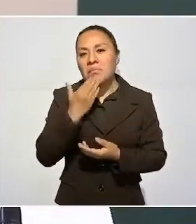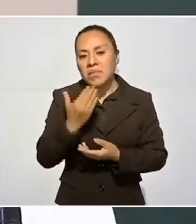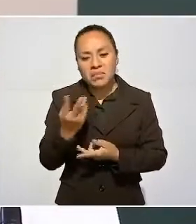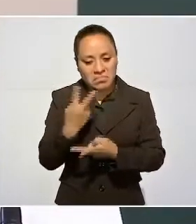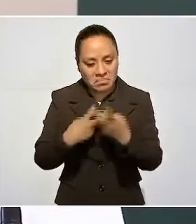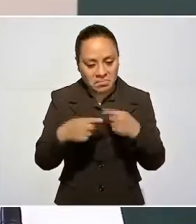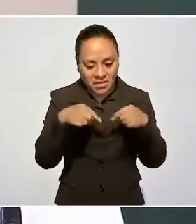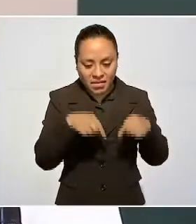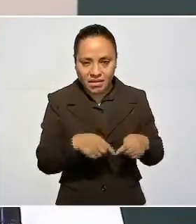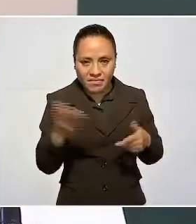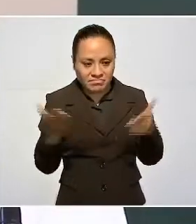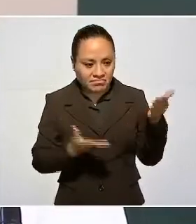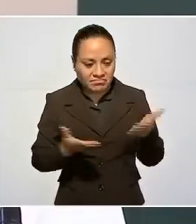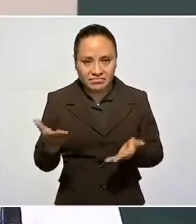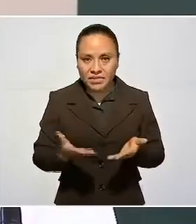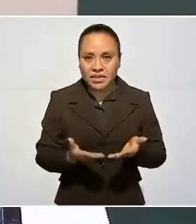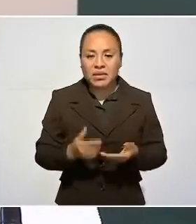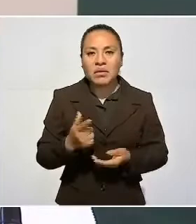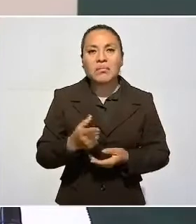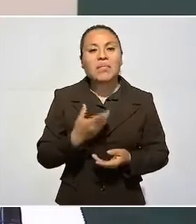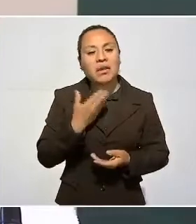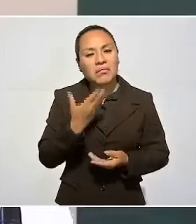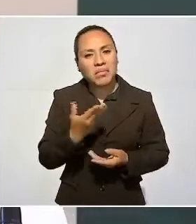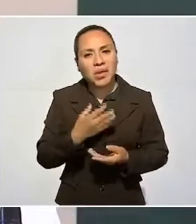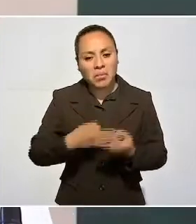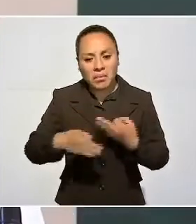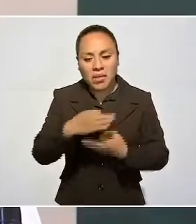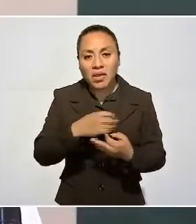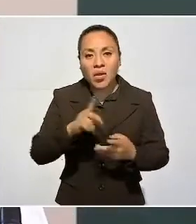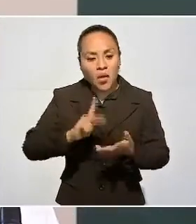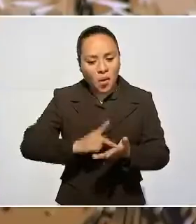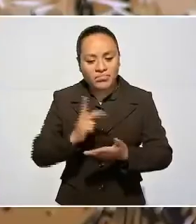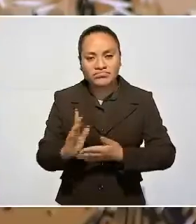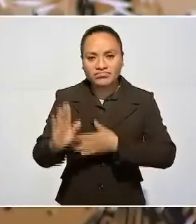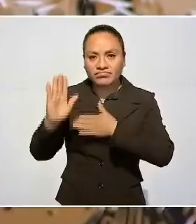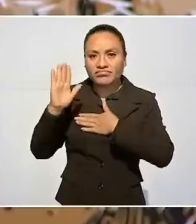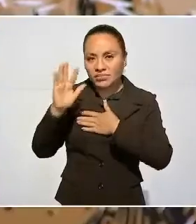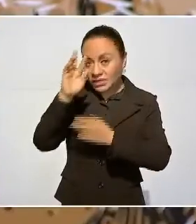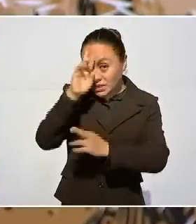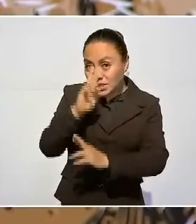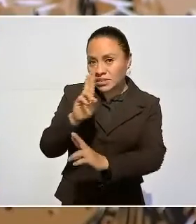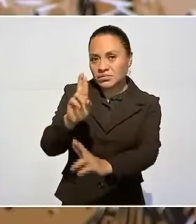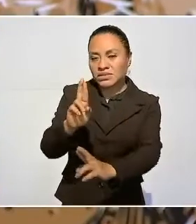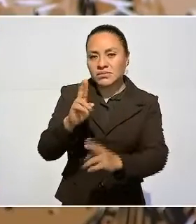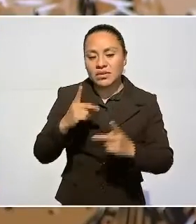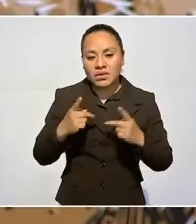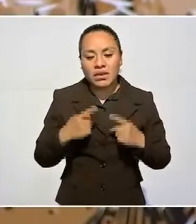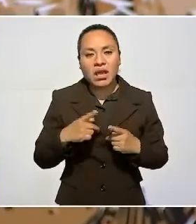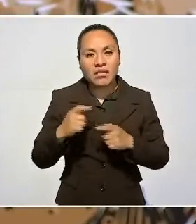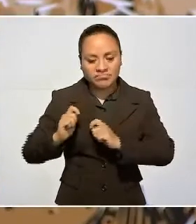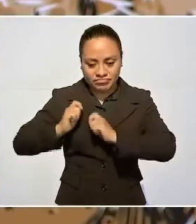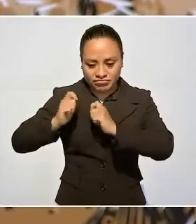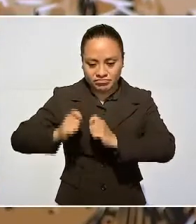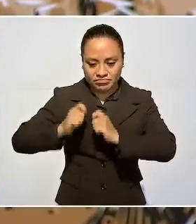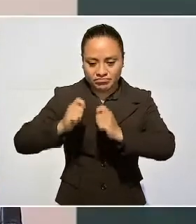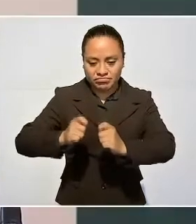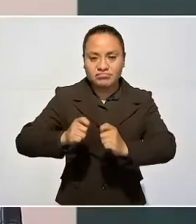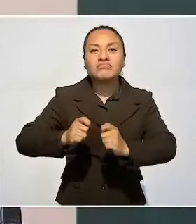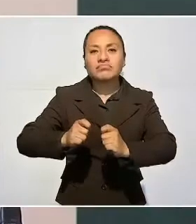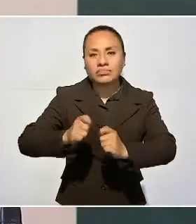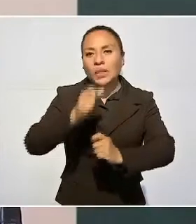el corazón en la mano para refrendar nuestro reconocimiento y respeto a la tradición